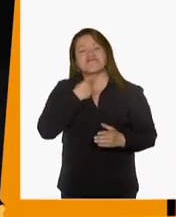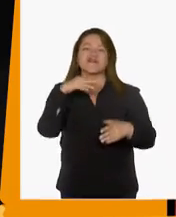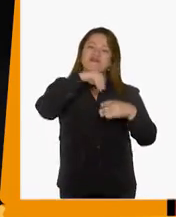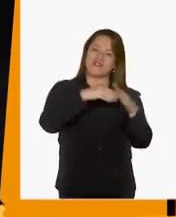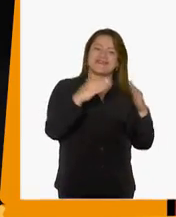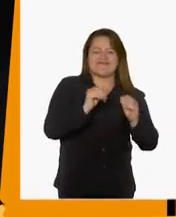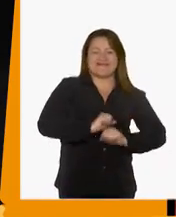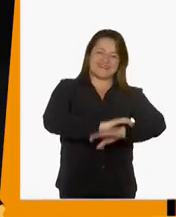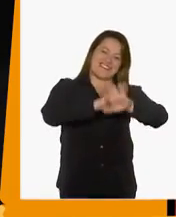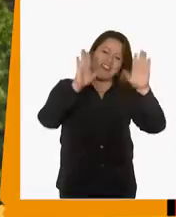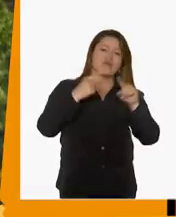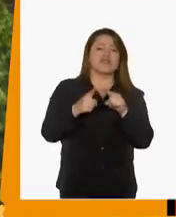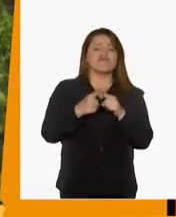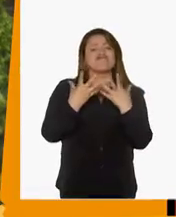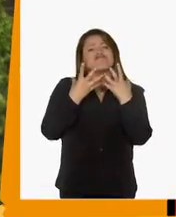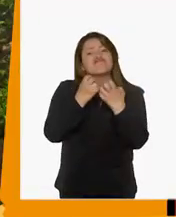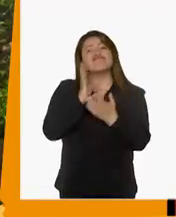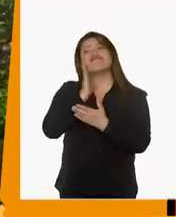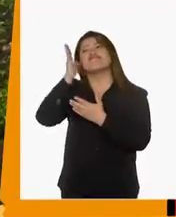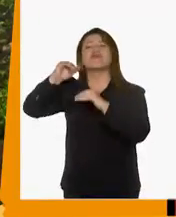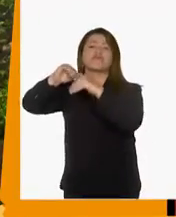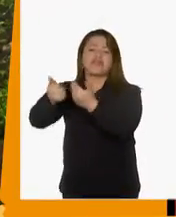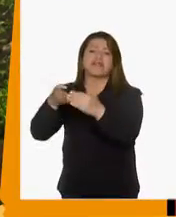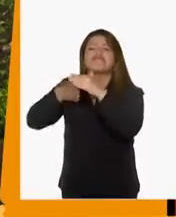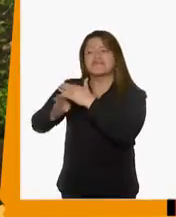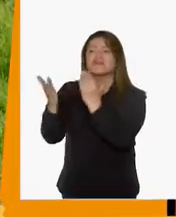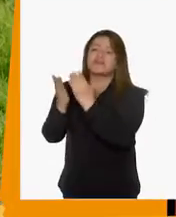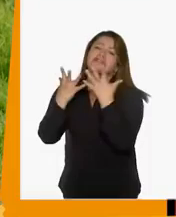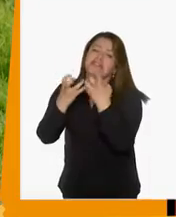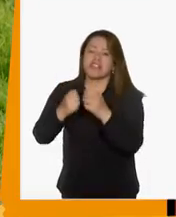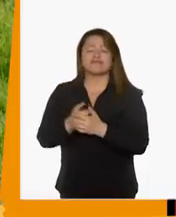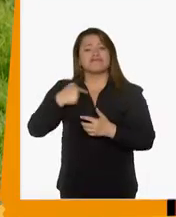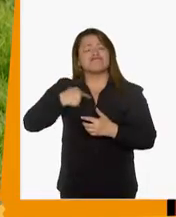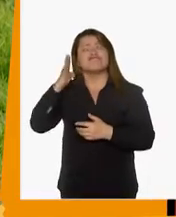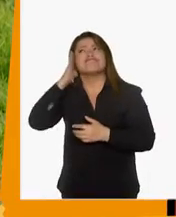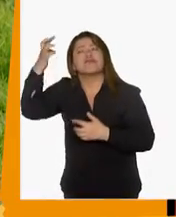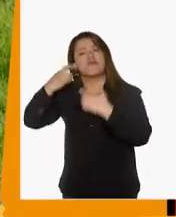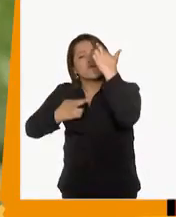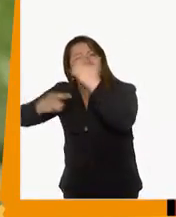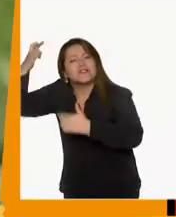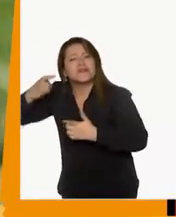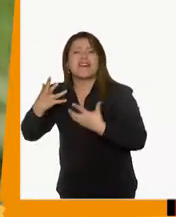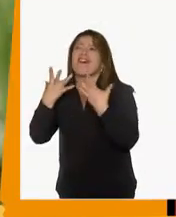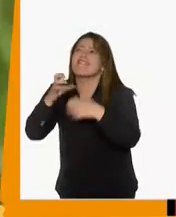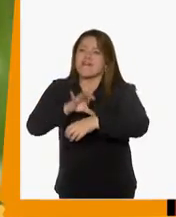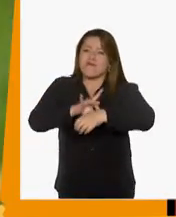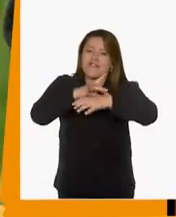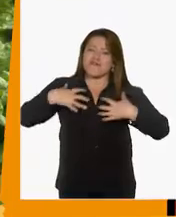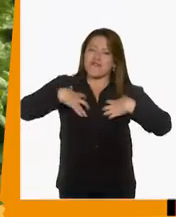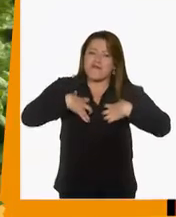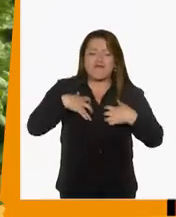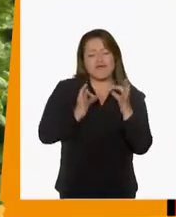Me gusta estar en la casa, pero también me gustaría ir a la escuela. Si voy a la escuela, podría ser médico de